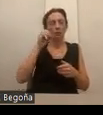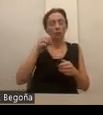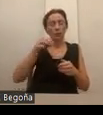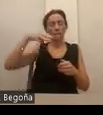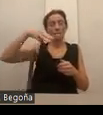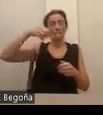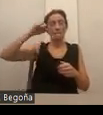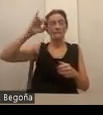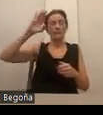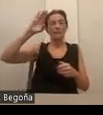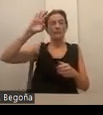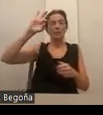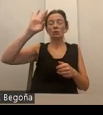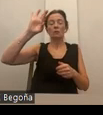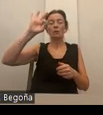considero esencial.